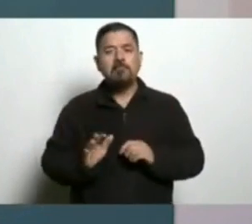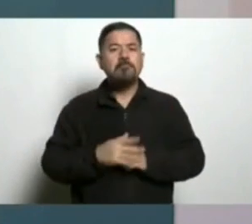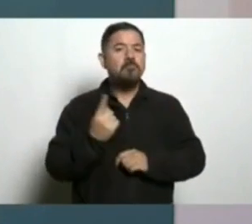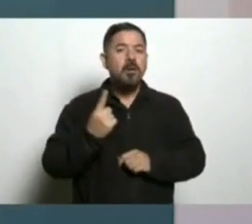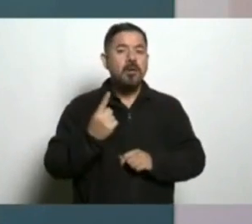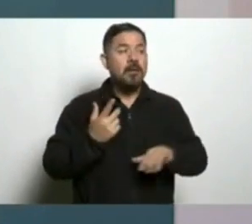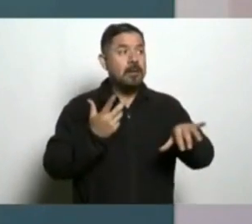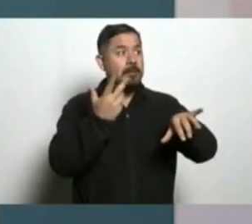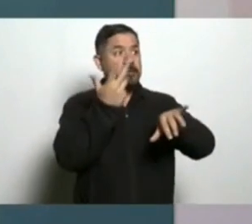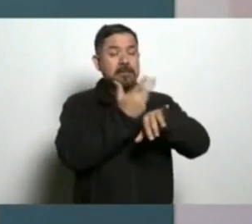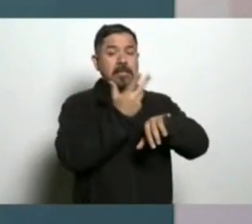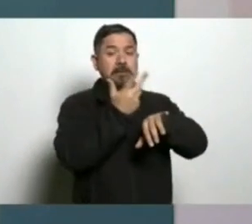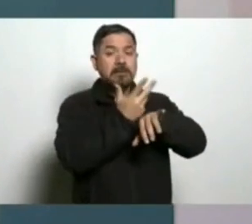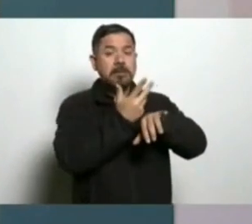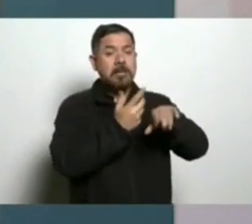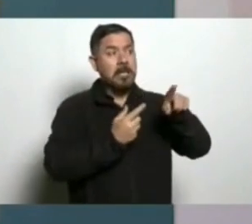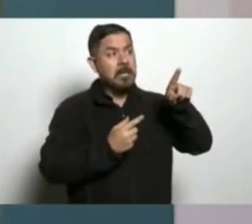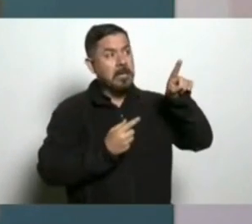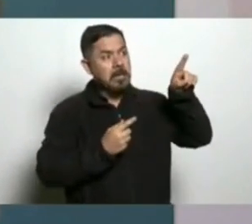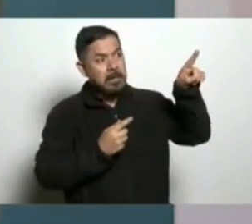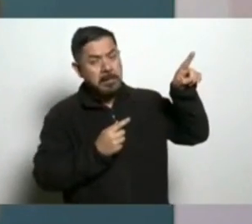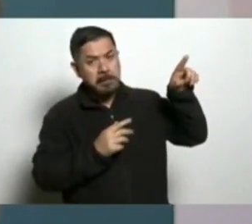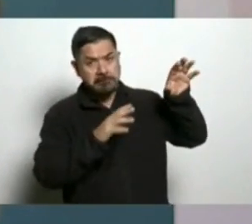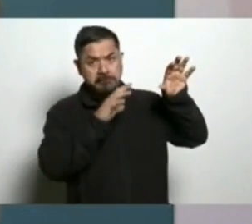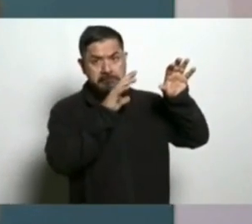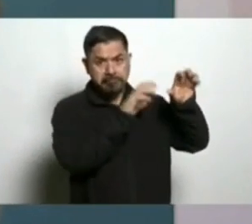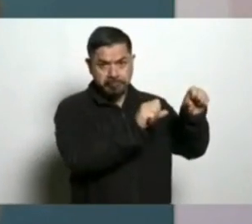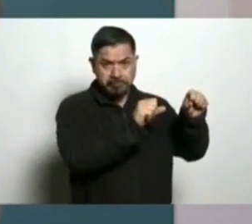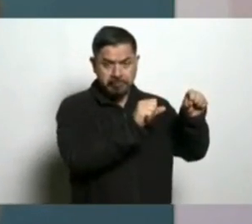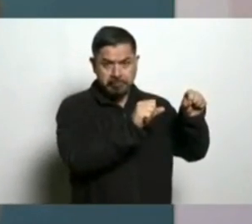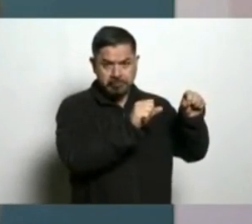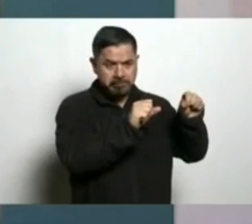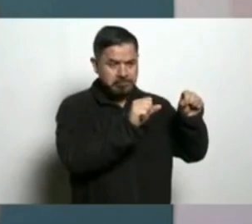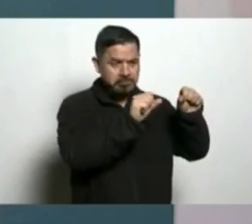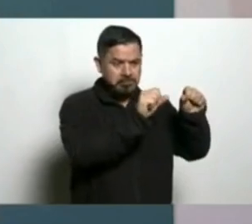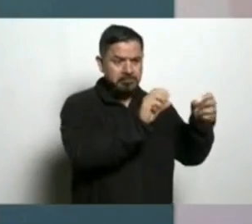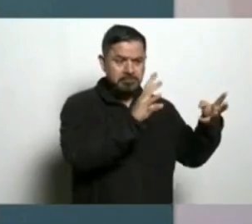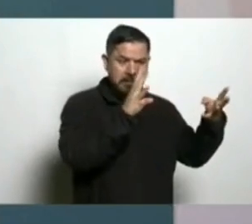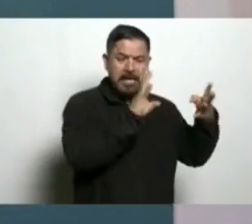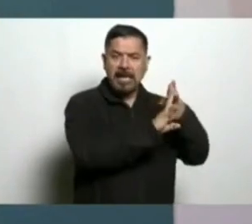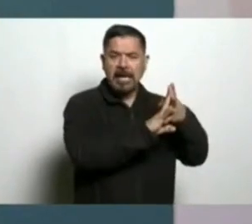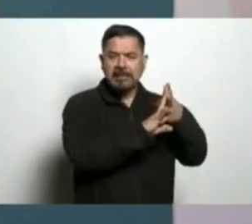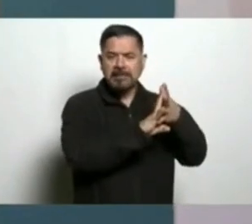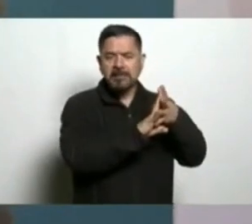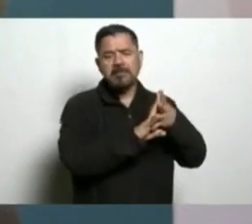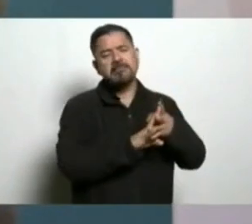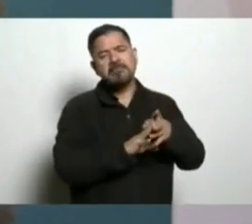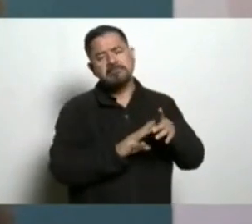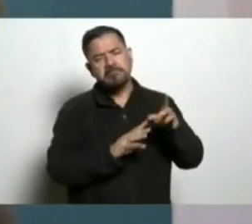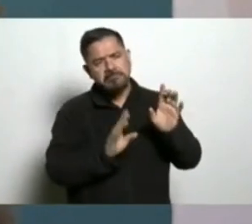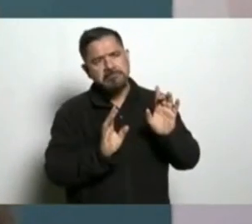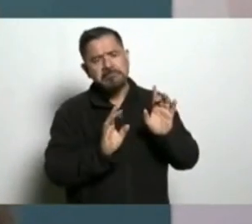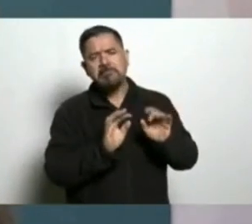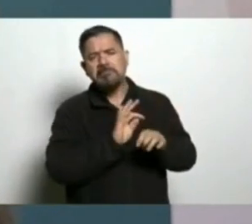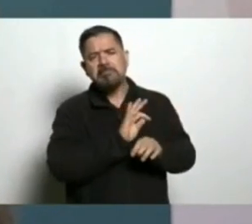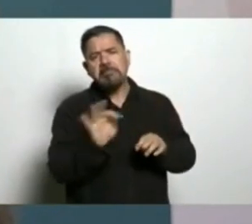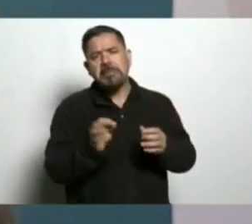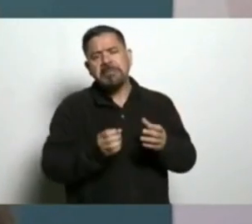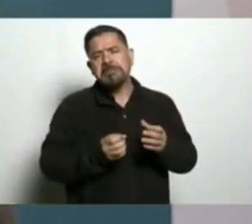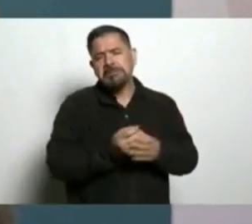opositores, los podían meter a la cárcel y tenían la posibilidad de salir,